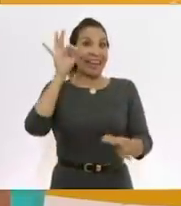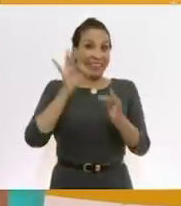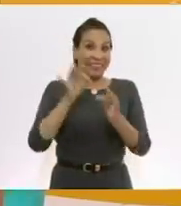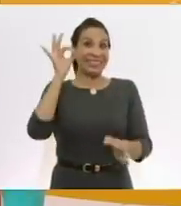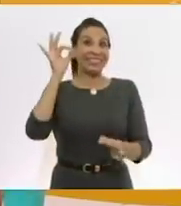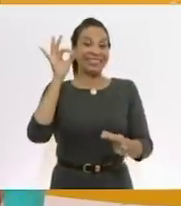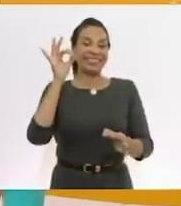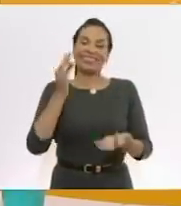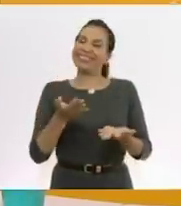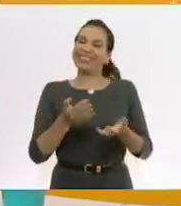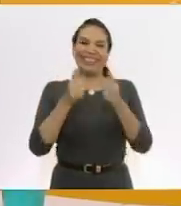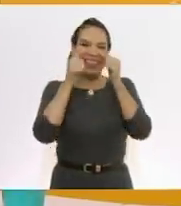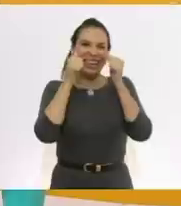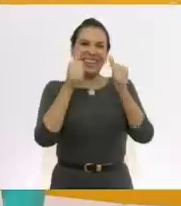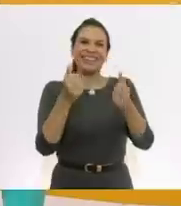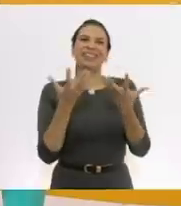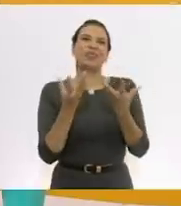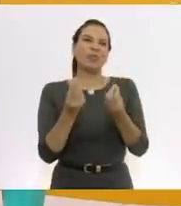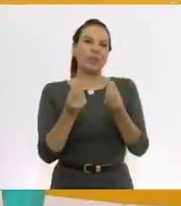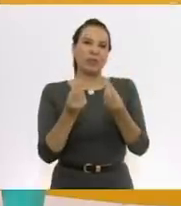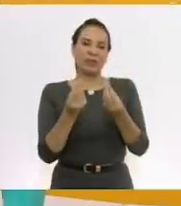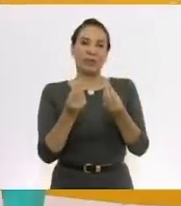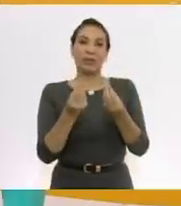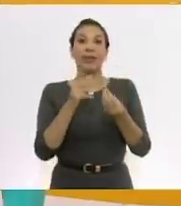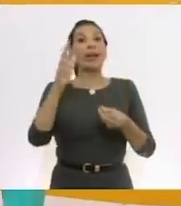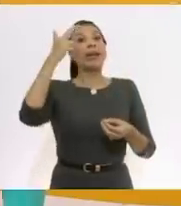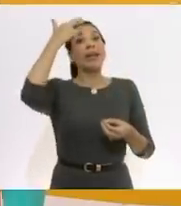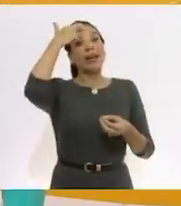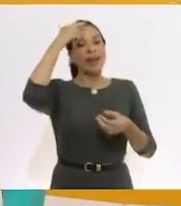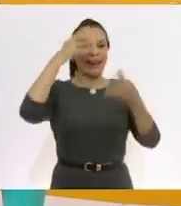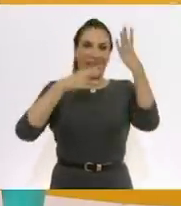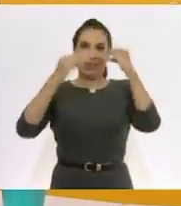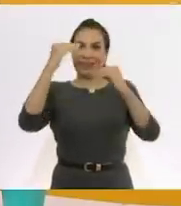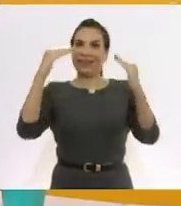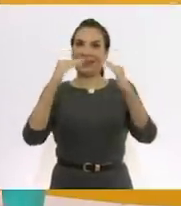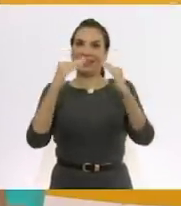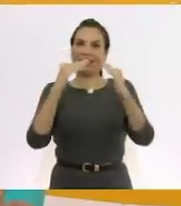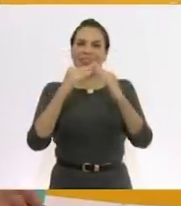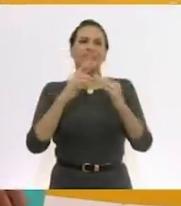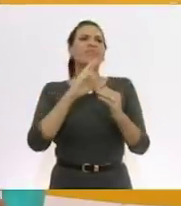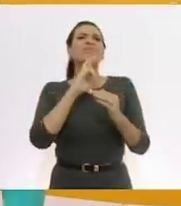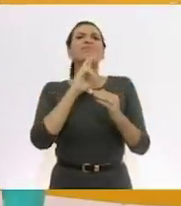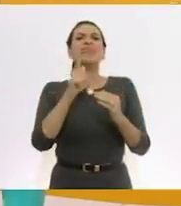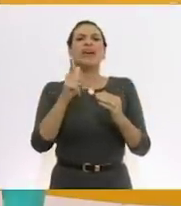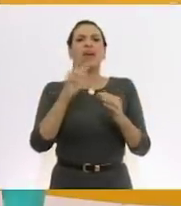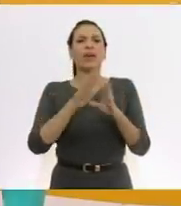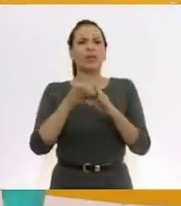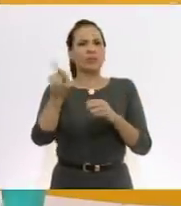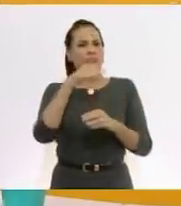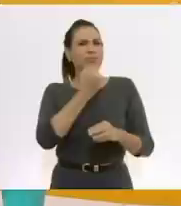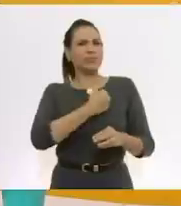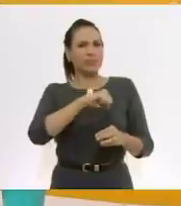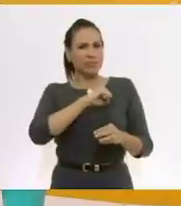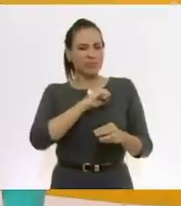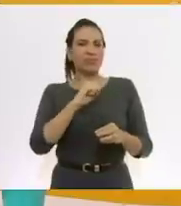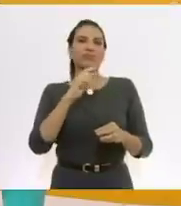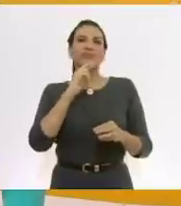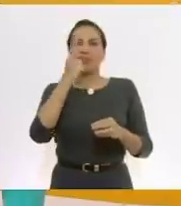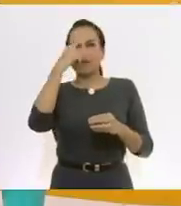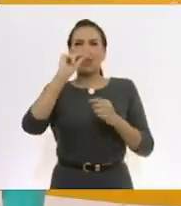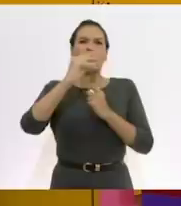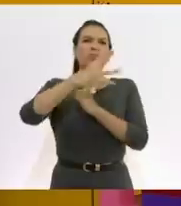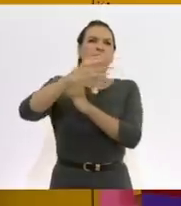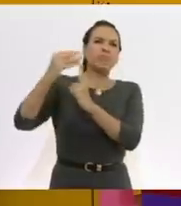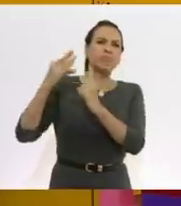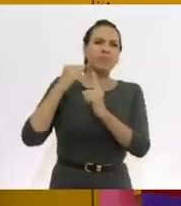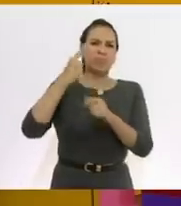listos? Pongan mucha atención y recuerden que aprender en casa es lo mejor para mantenernos sanos y evitar